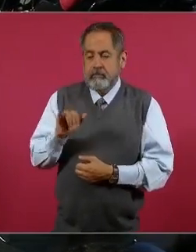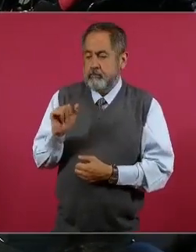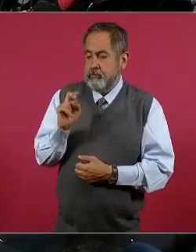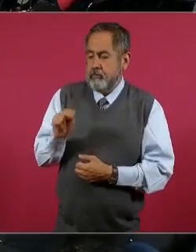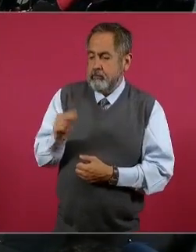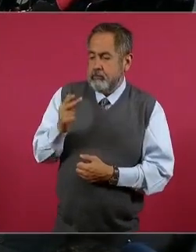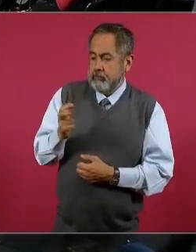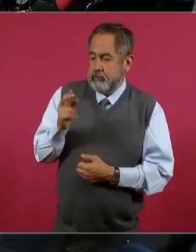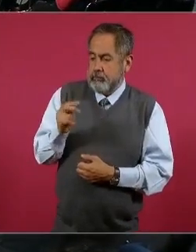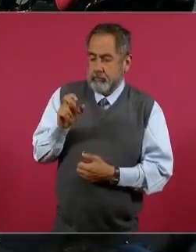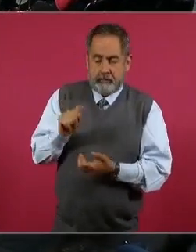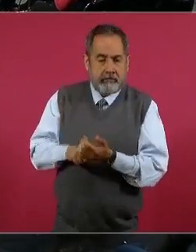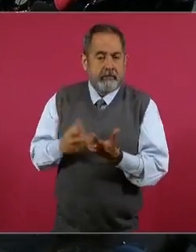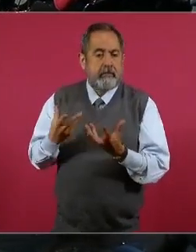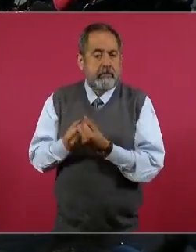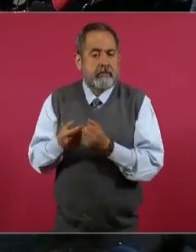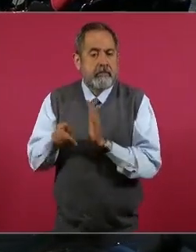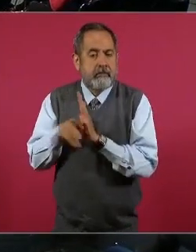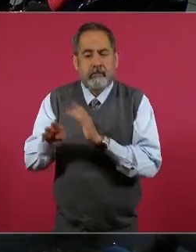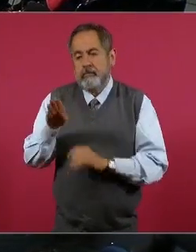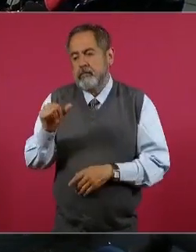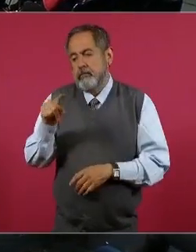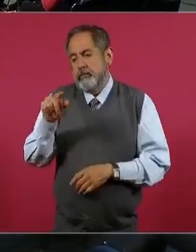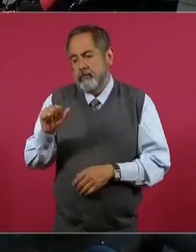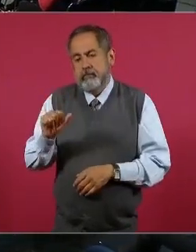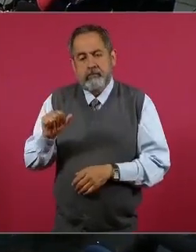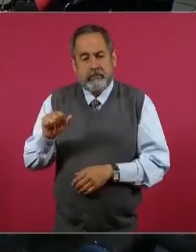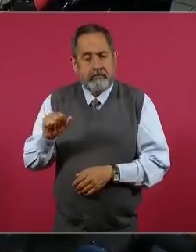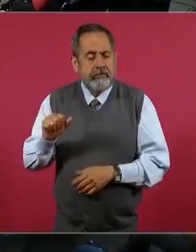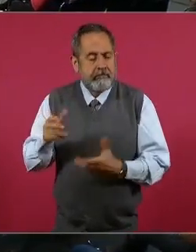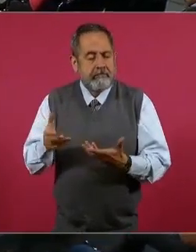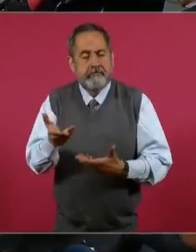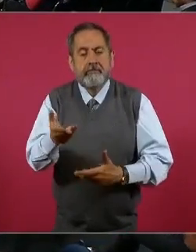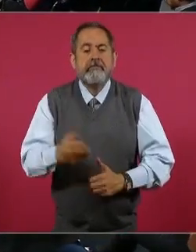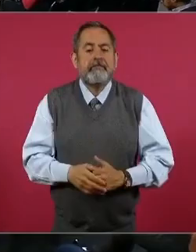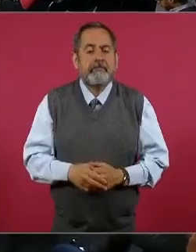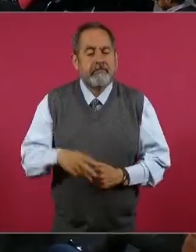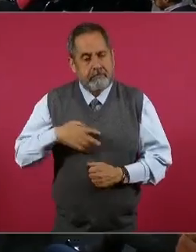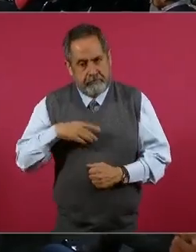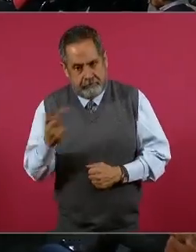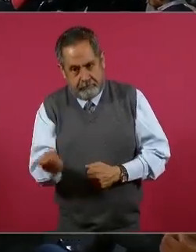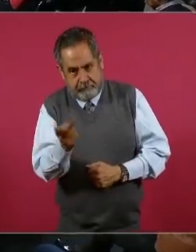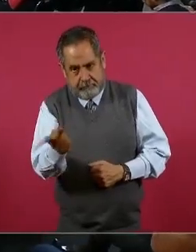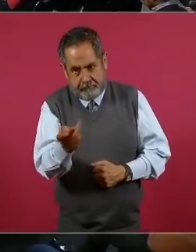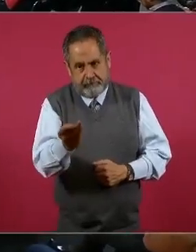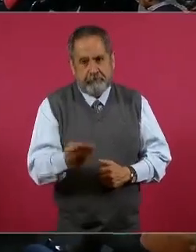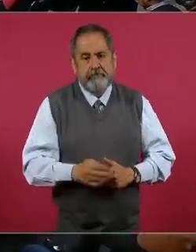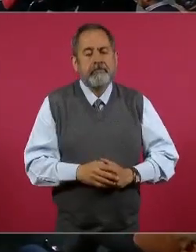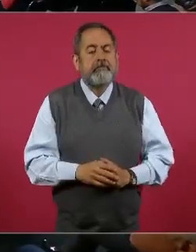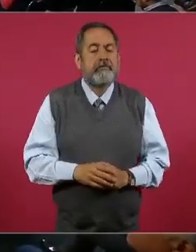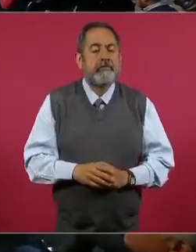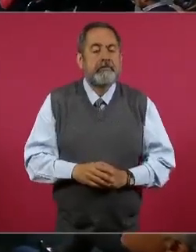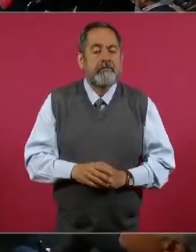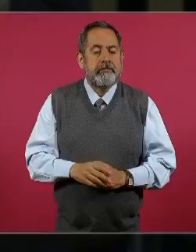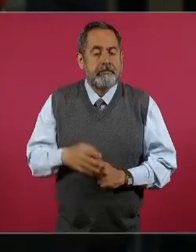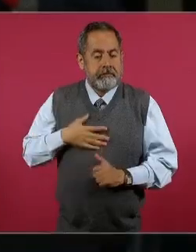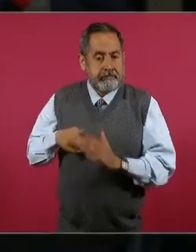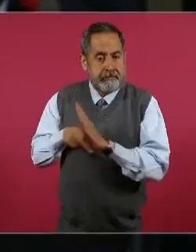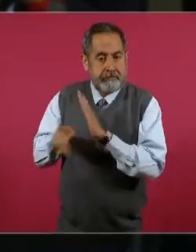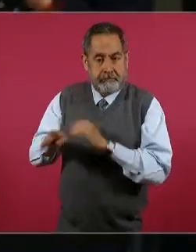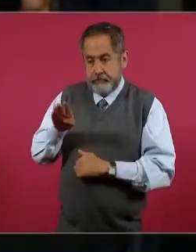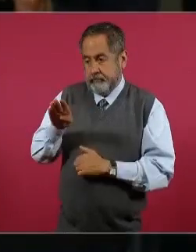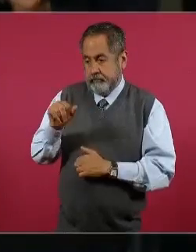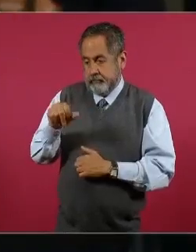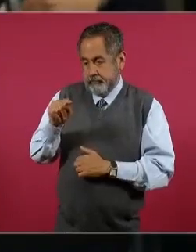Basta, de Grupo Cantón, Tabasco Hoy, Campeche Hoy y Quintana Roo Hoy. Preguntarle, en Yaro Basta dimos